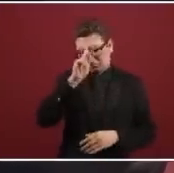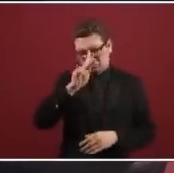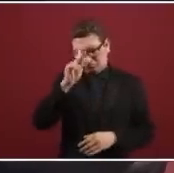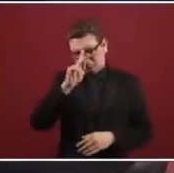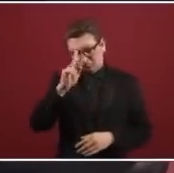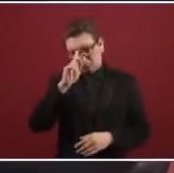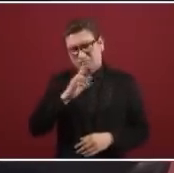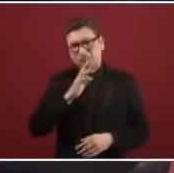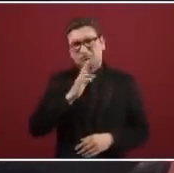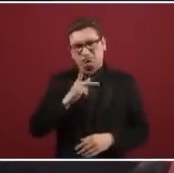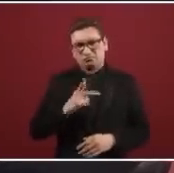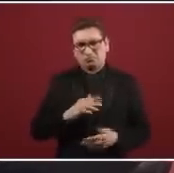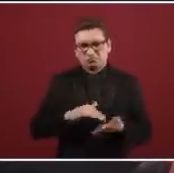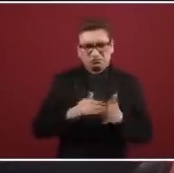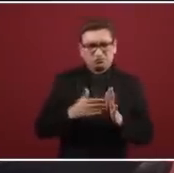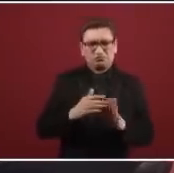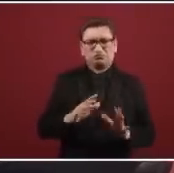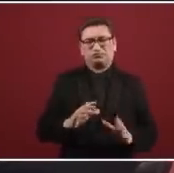balandronadas.